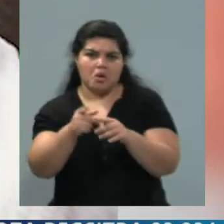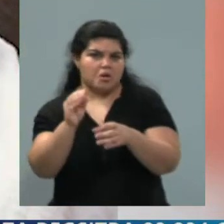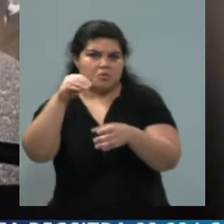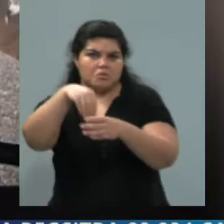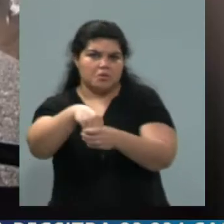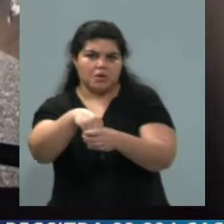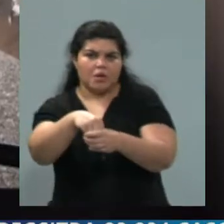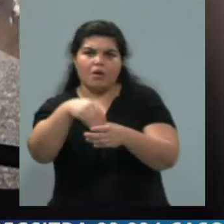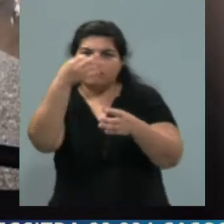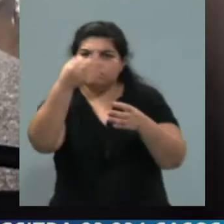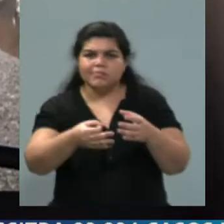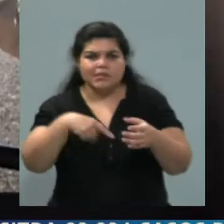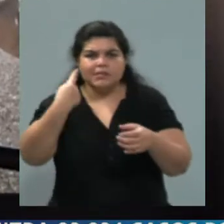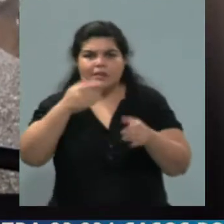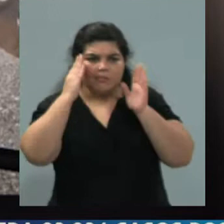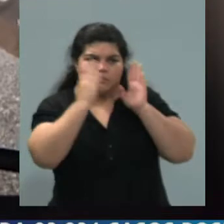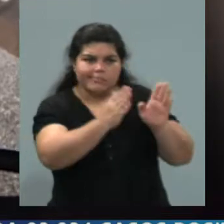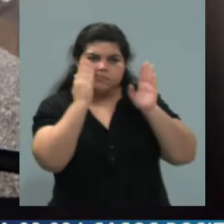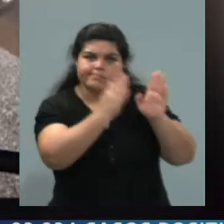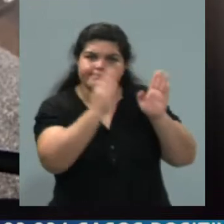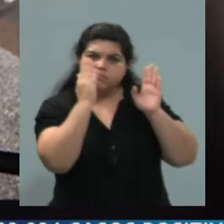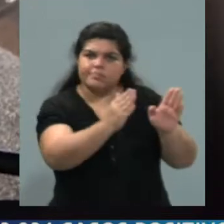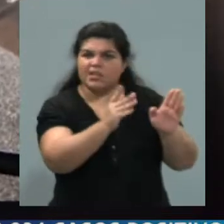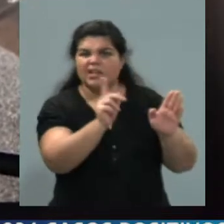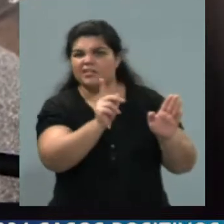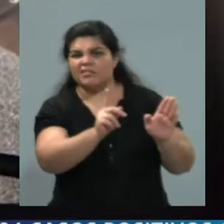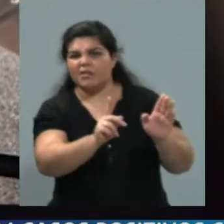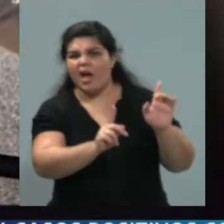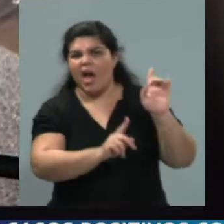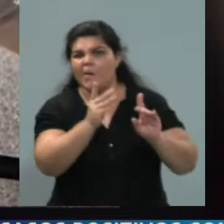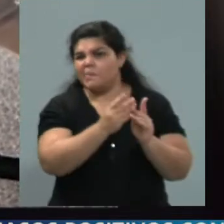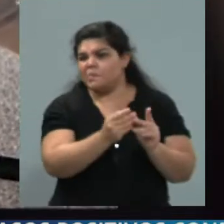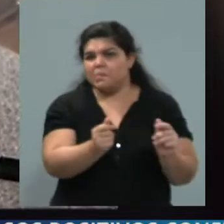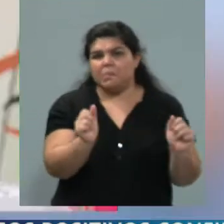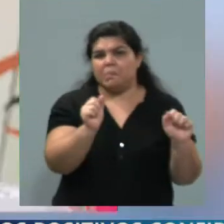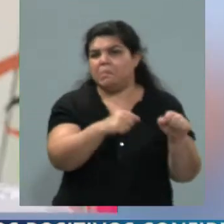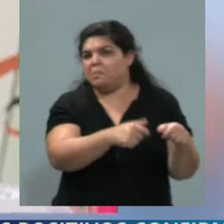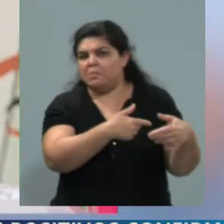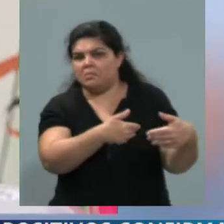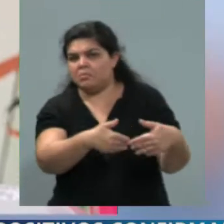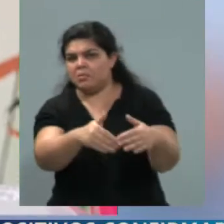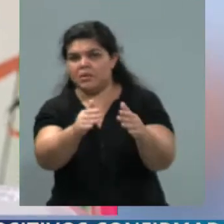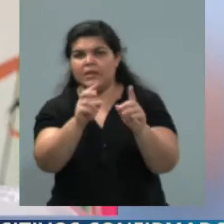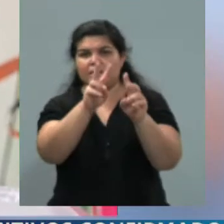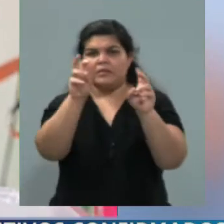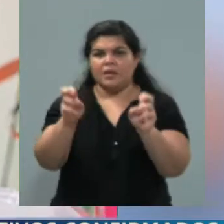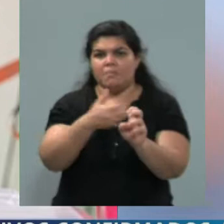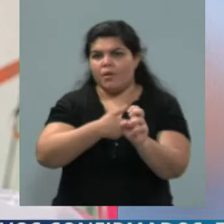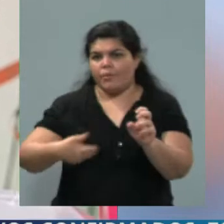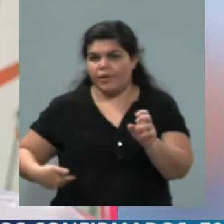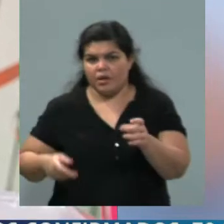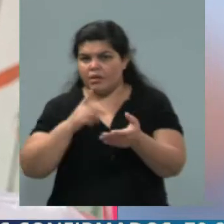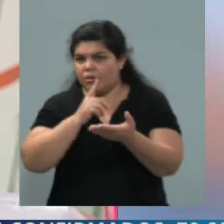debería, Tal ¿no? No cual. están visibles en este territorio de las intervenciones del Estado. Entonces, esto hace